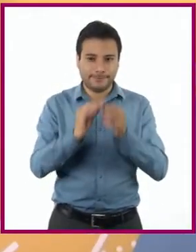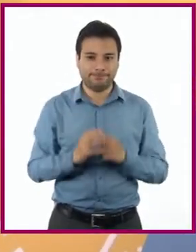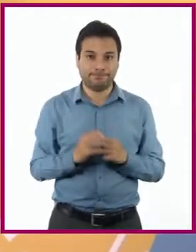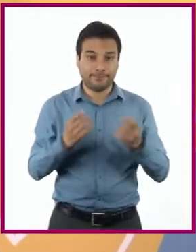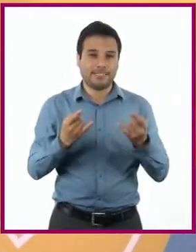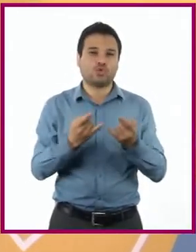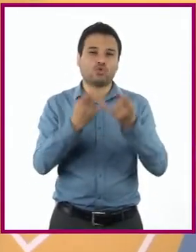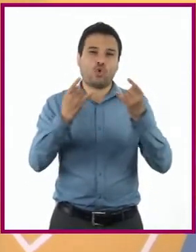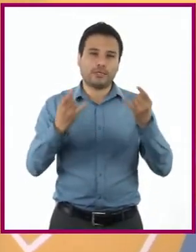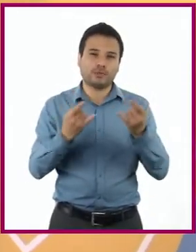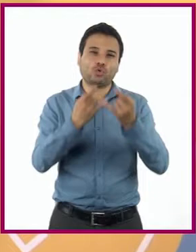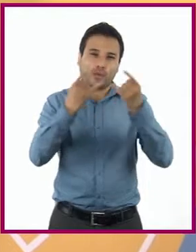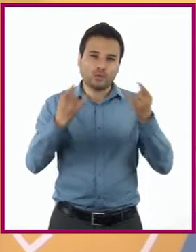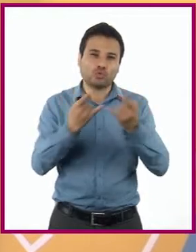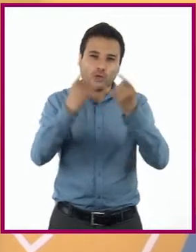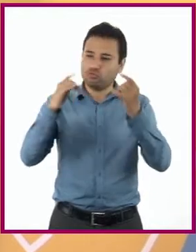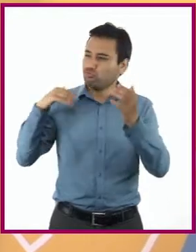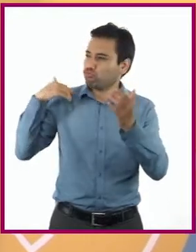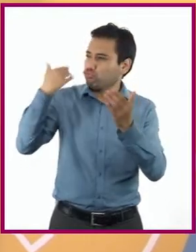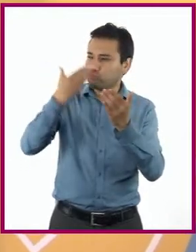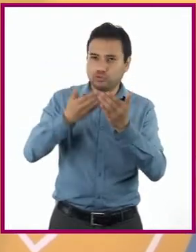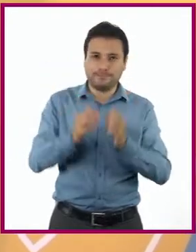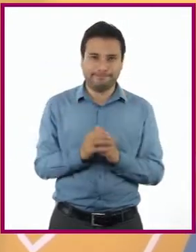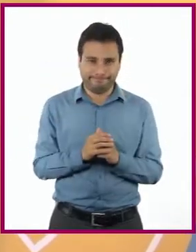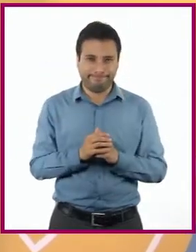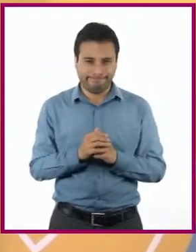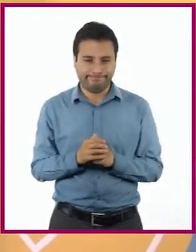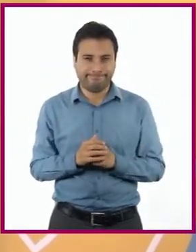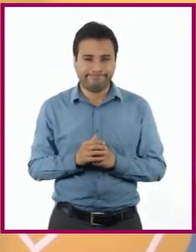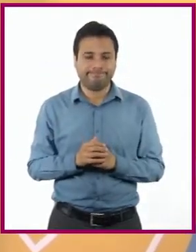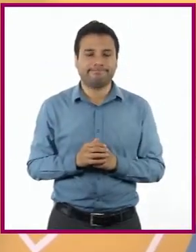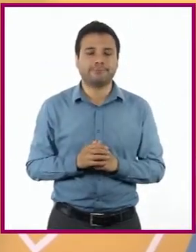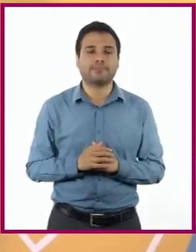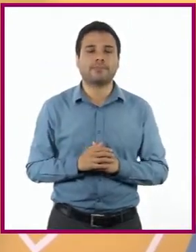descubrimientos, datos y evidencias que se han generado a lo largo